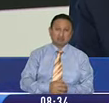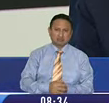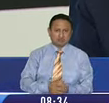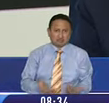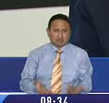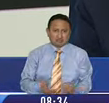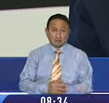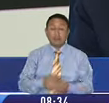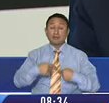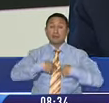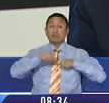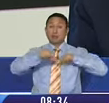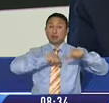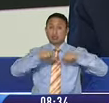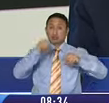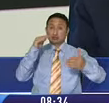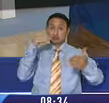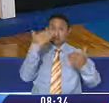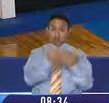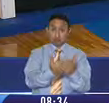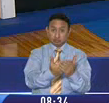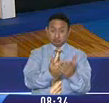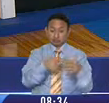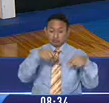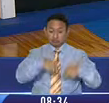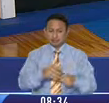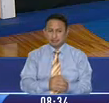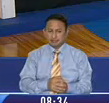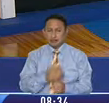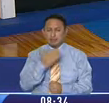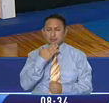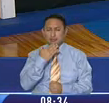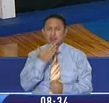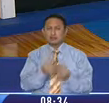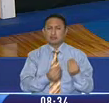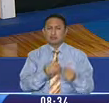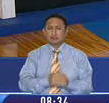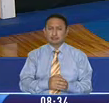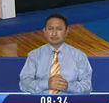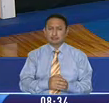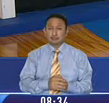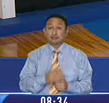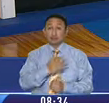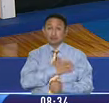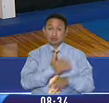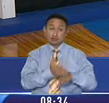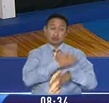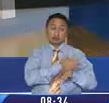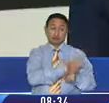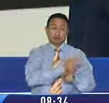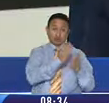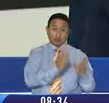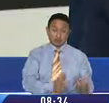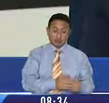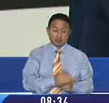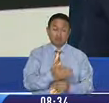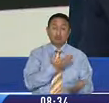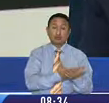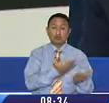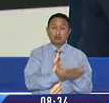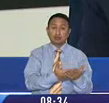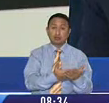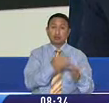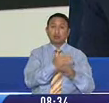mi administración, apenas llegue, pues veremos cómo nos entregan esto. Porque hace algún rato, como concejal, propuse que se vea